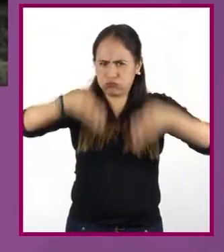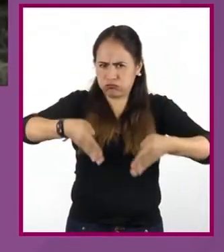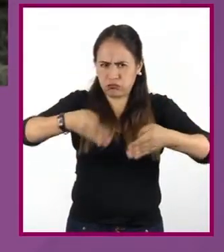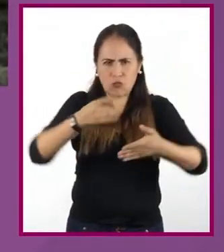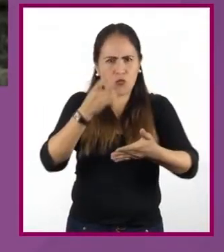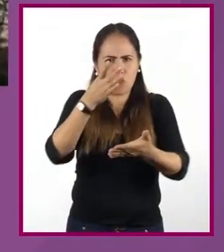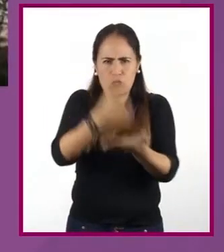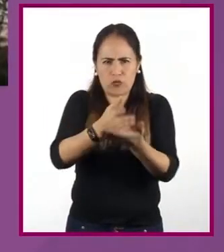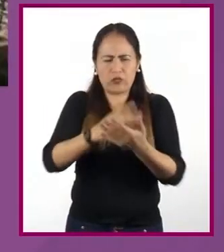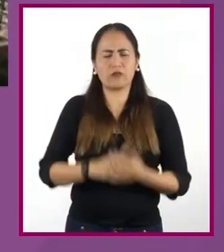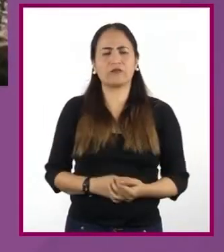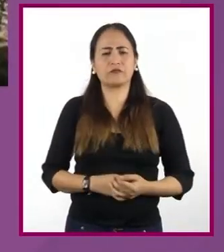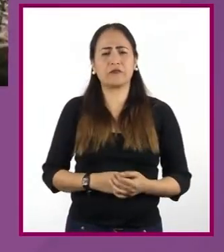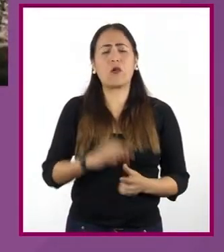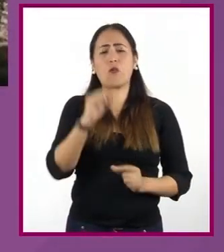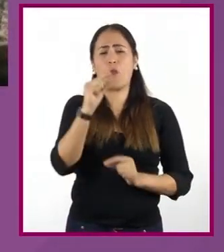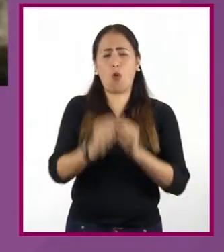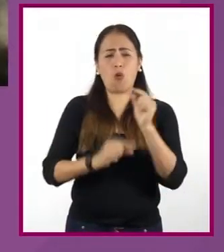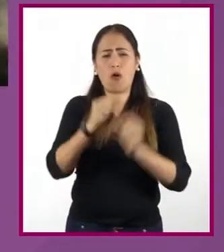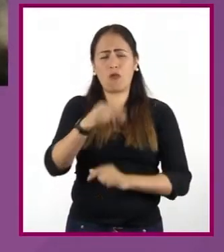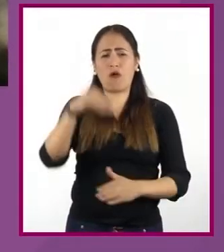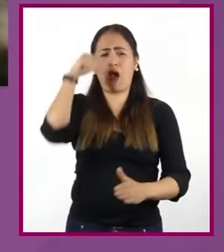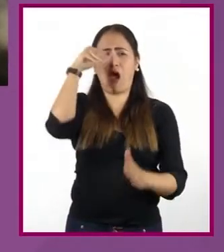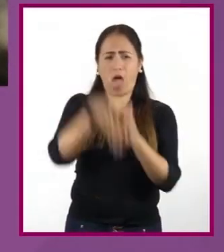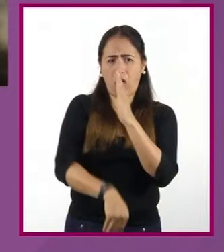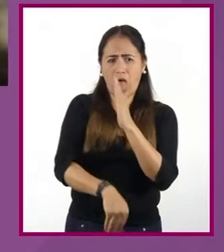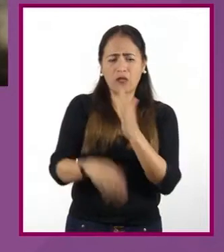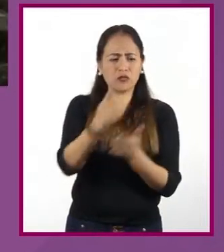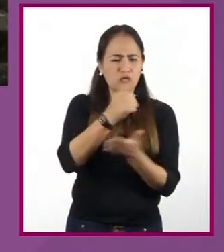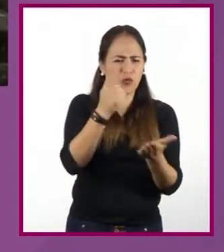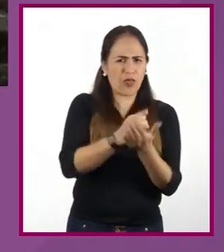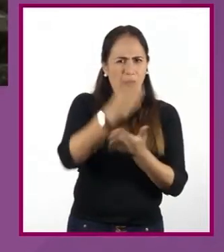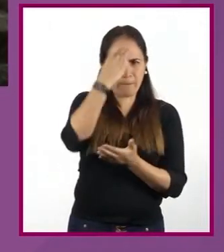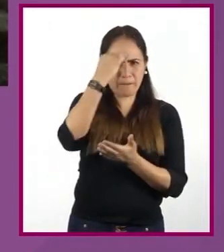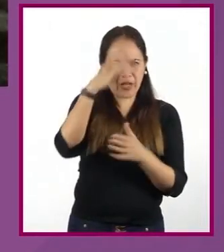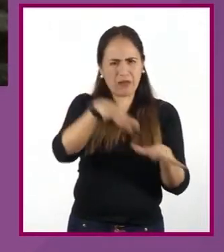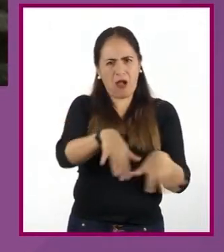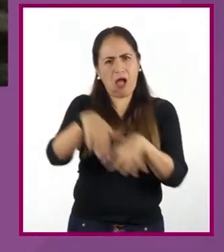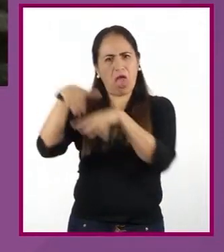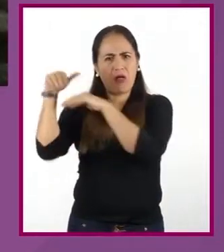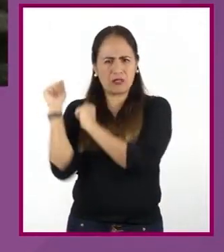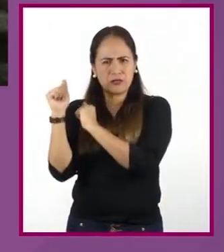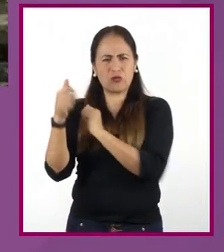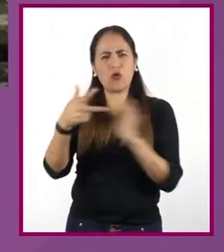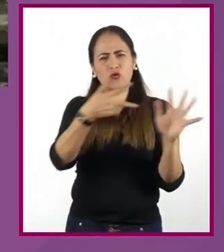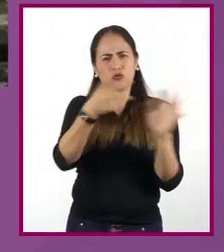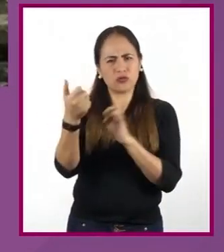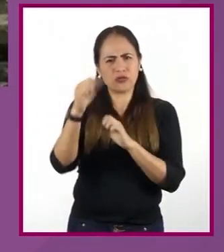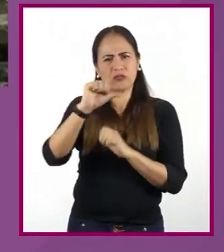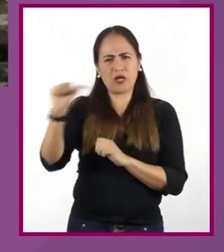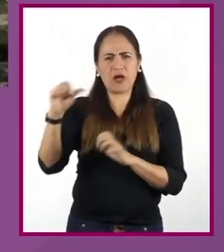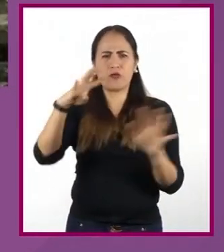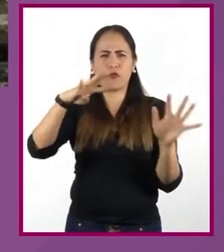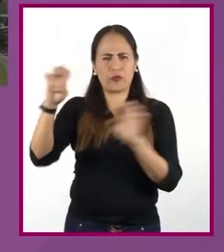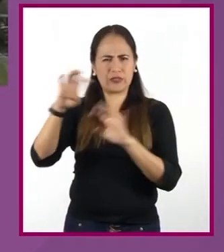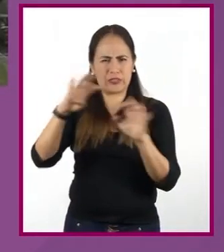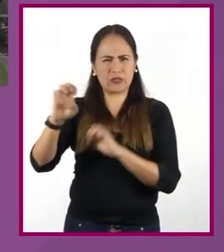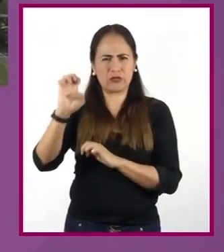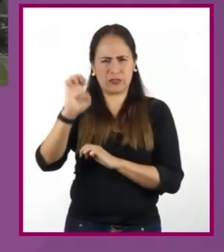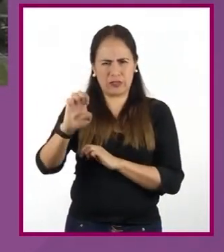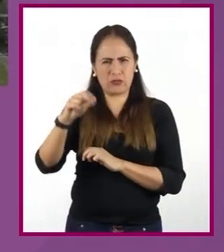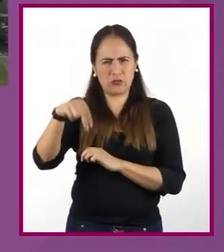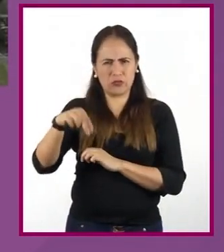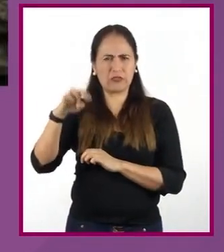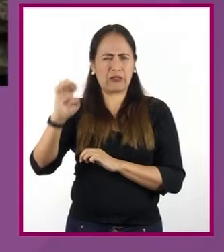Las causas de la decadencia y abandono de la mayoría de las ciudades mayas entre el año 800 y el 900 de nuestra era sigue siendo